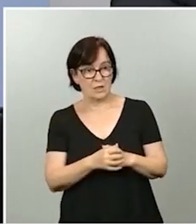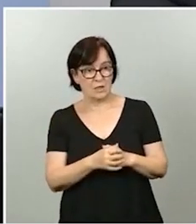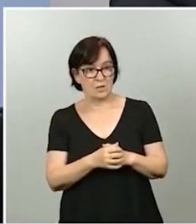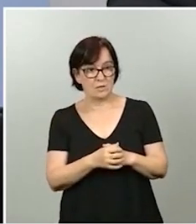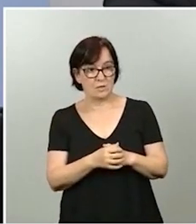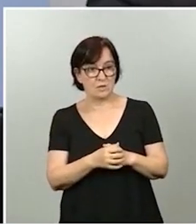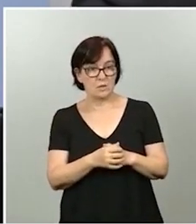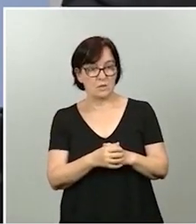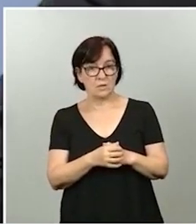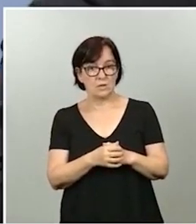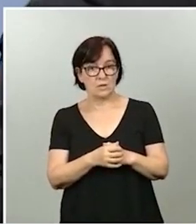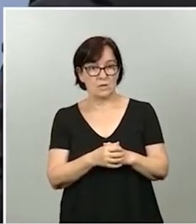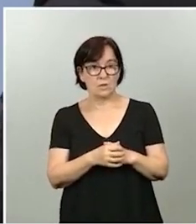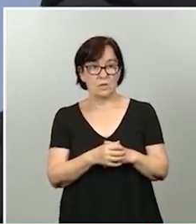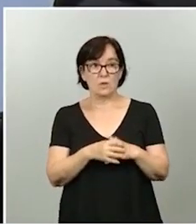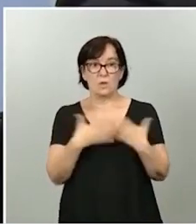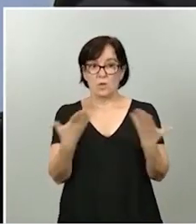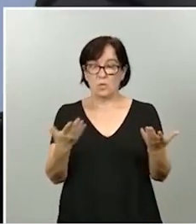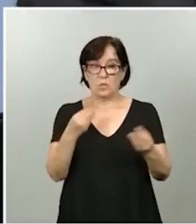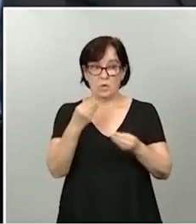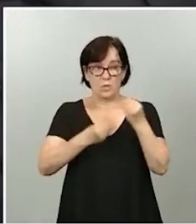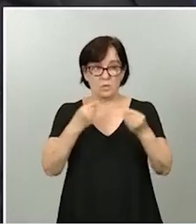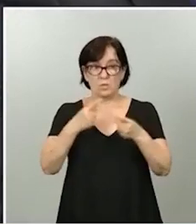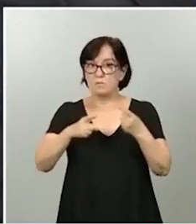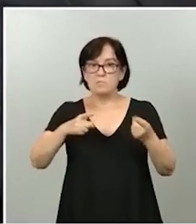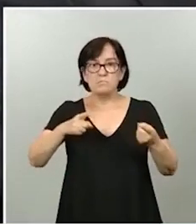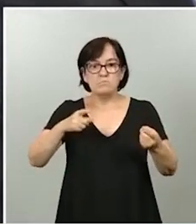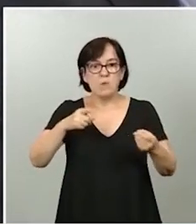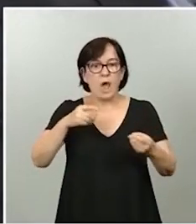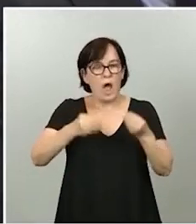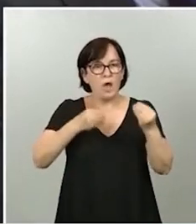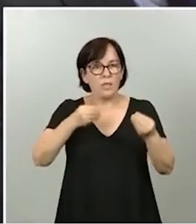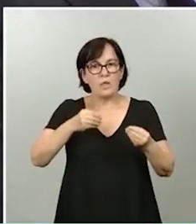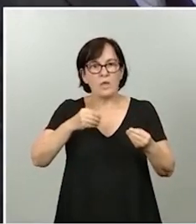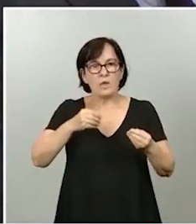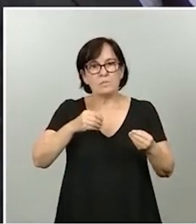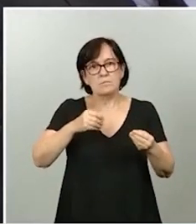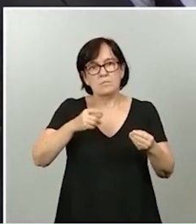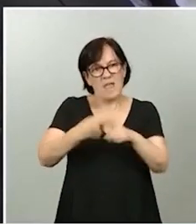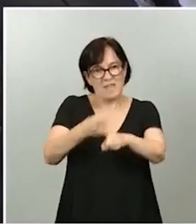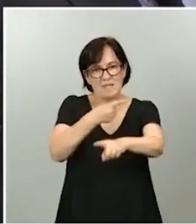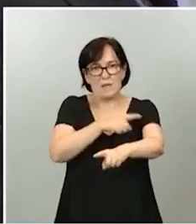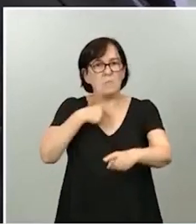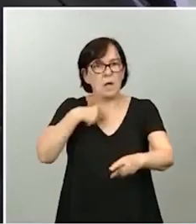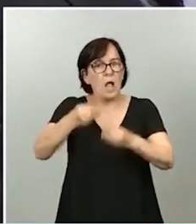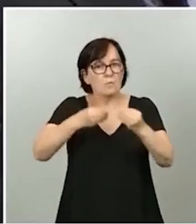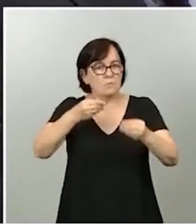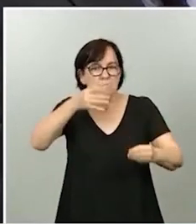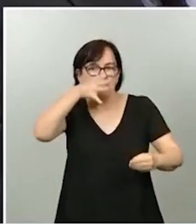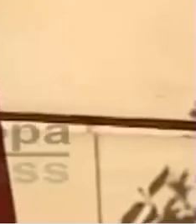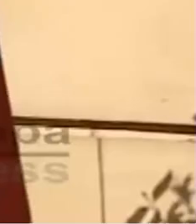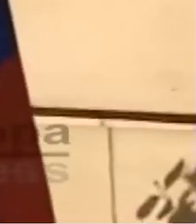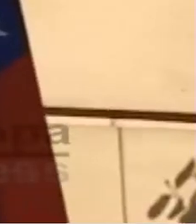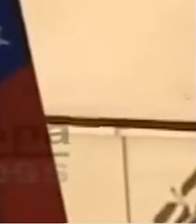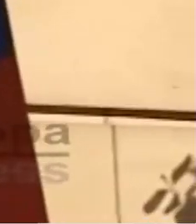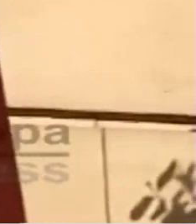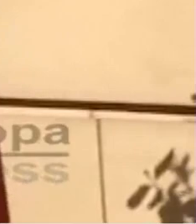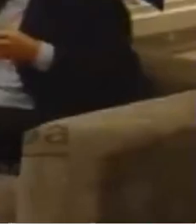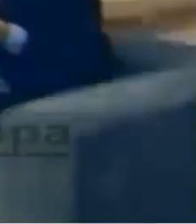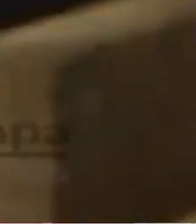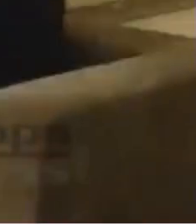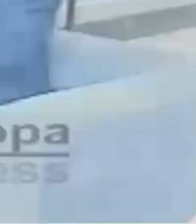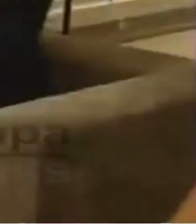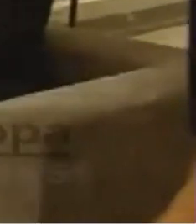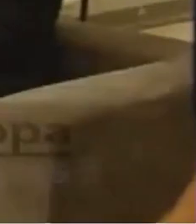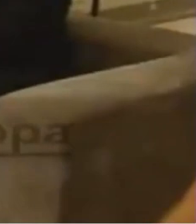al poder en 1999 decidió cerrar el Congreso y acabar con la Corte Suprema de Justicia de la